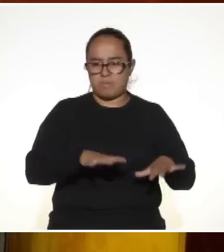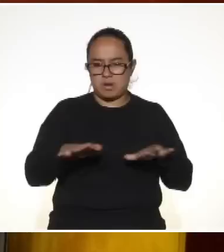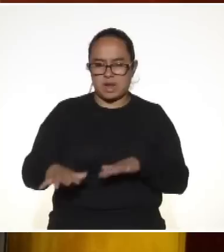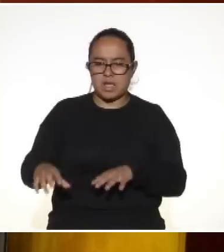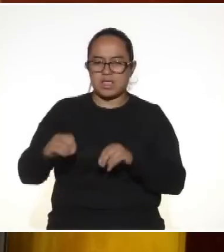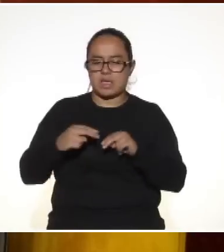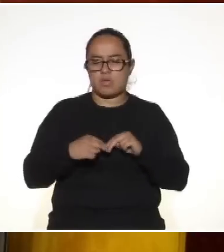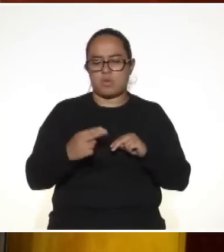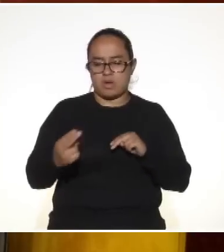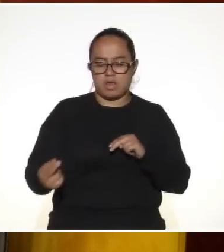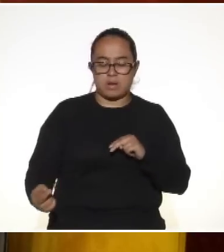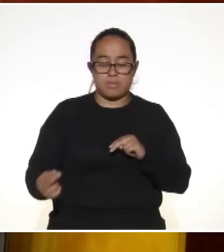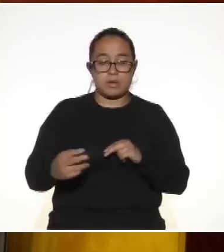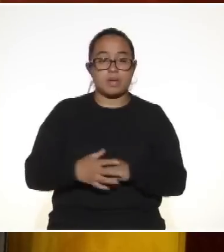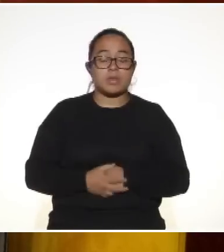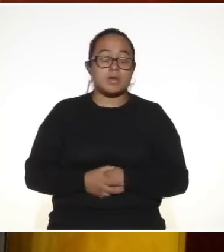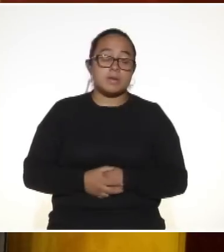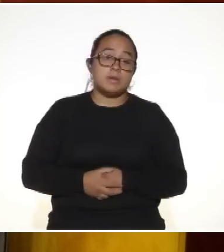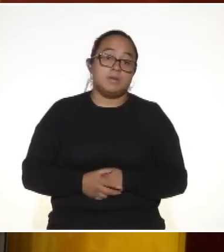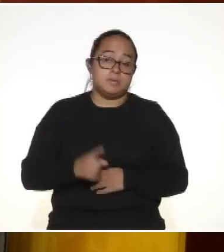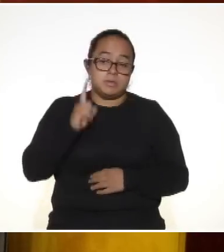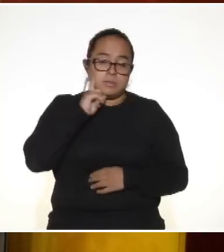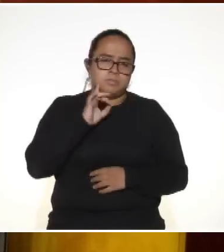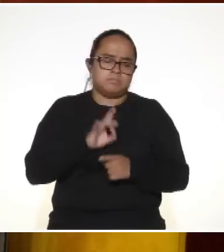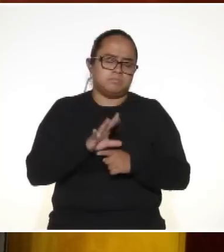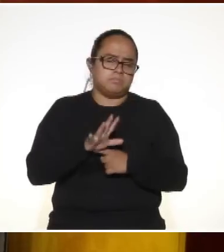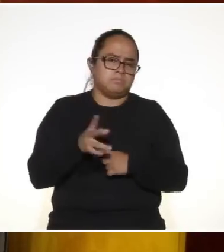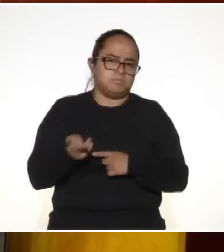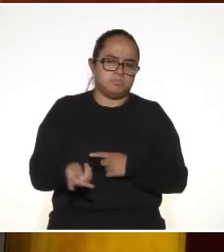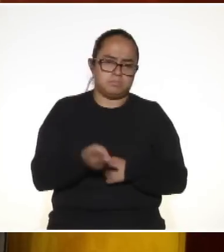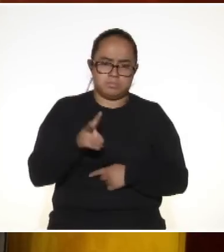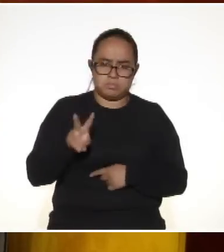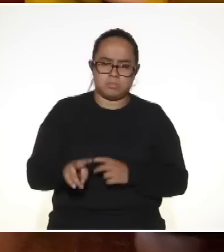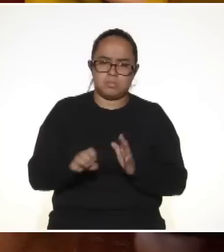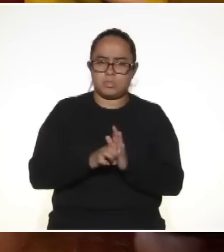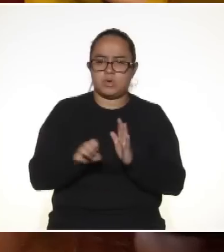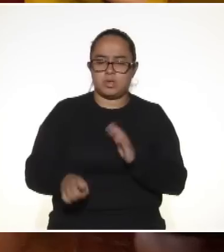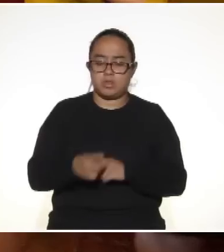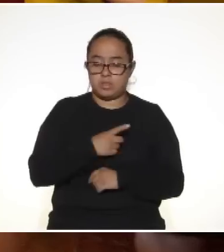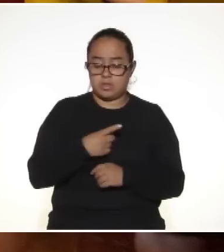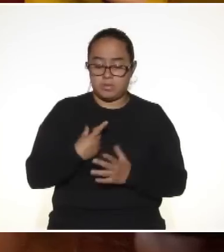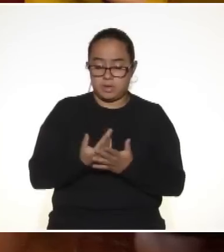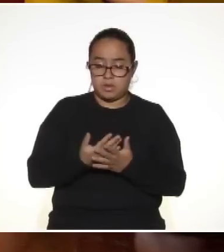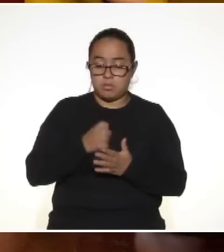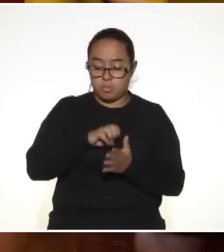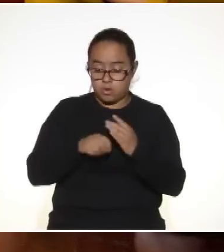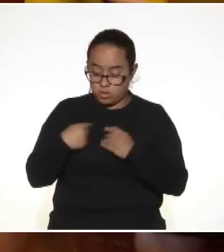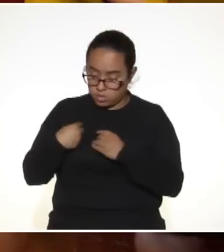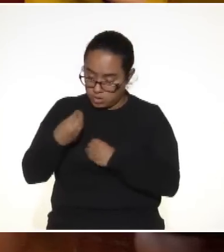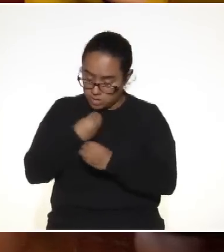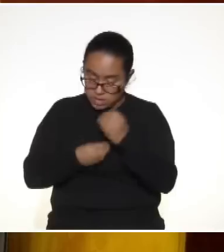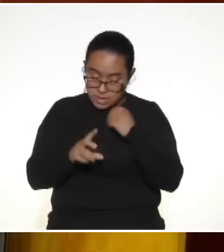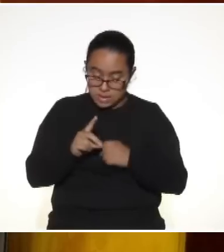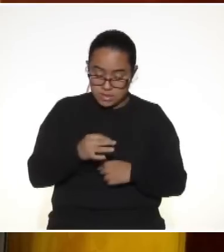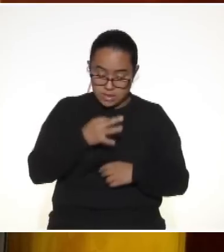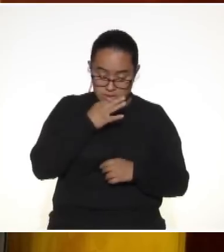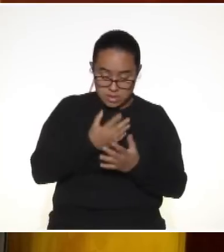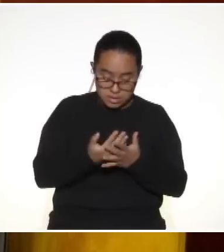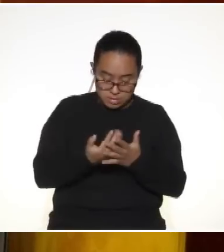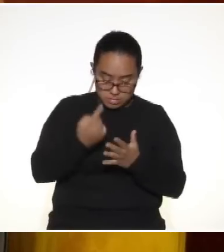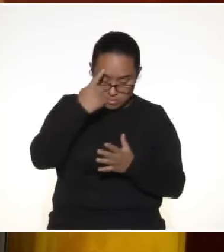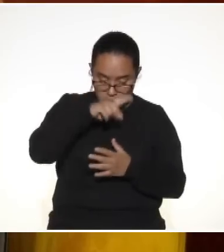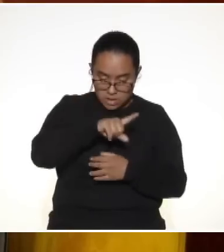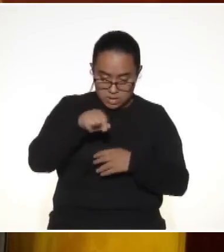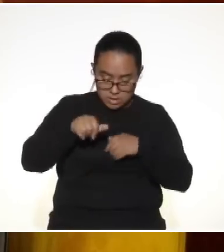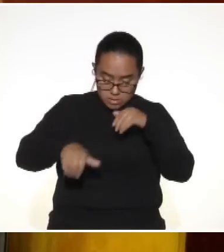las albercas. Por un lado, Graciela quiere saber si es verdad que debemos esperar más de media hora después de comer para nadar. Y